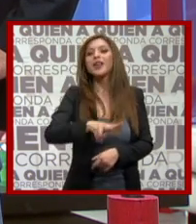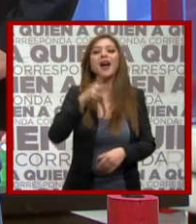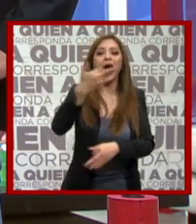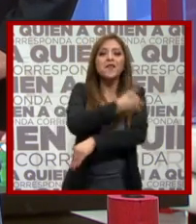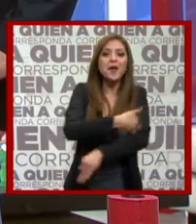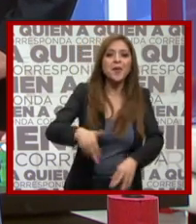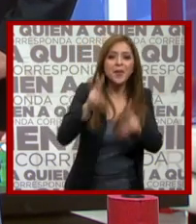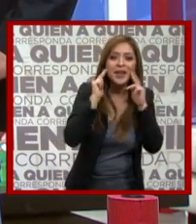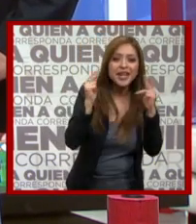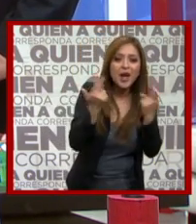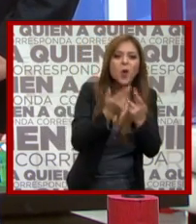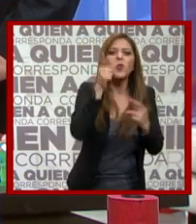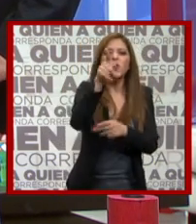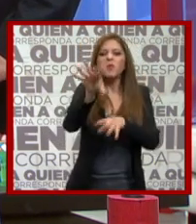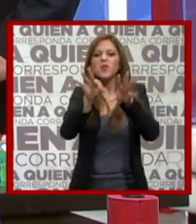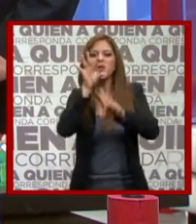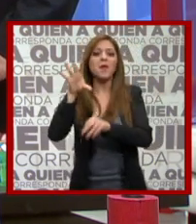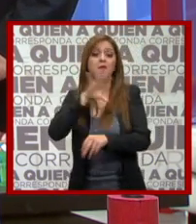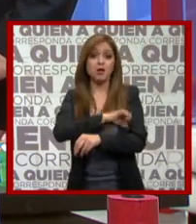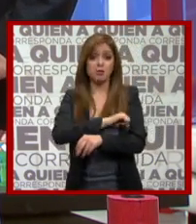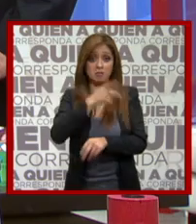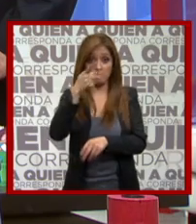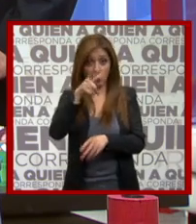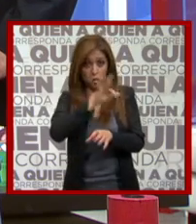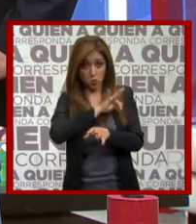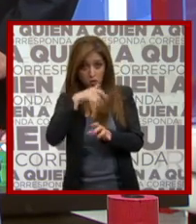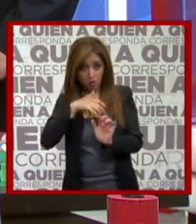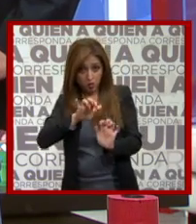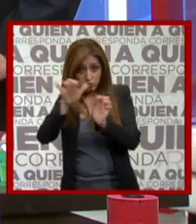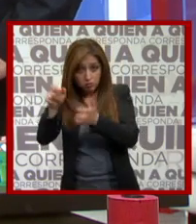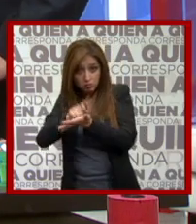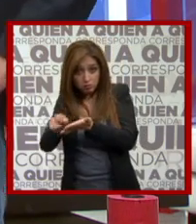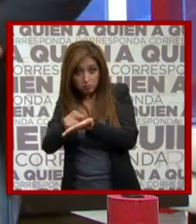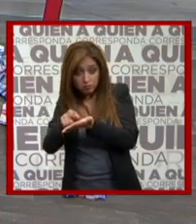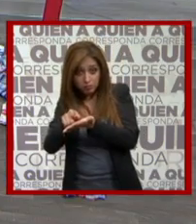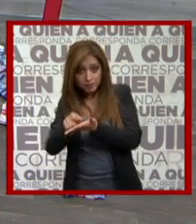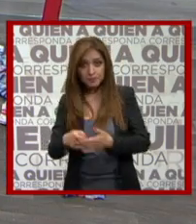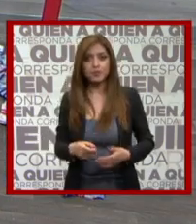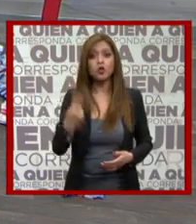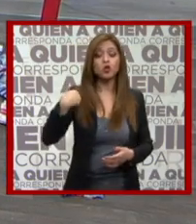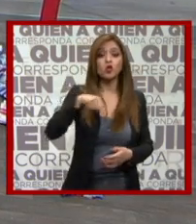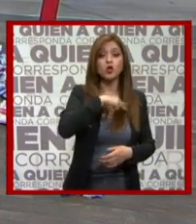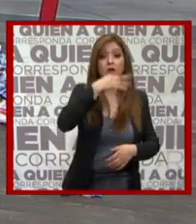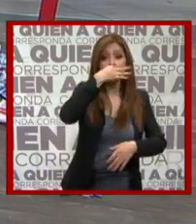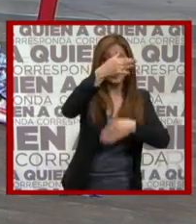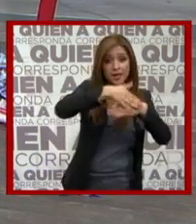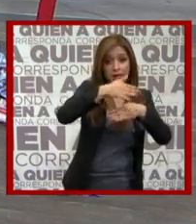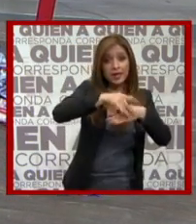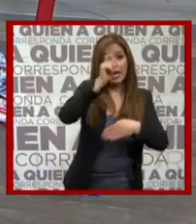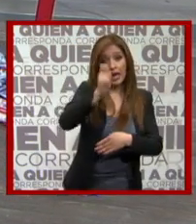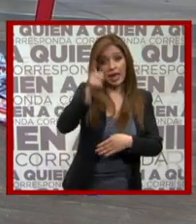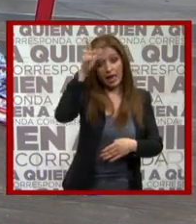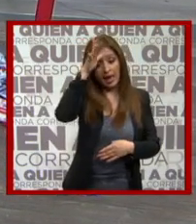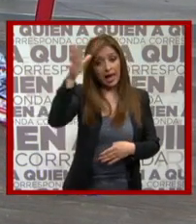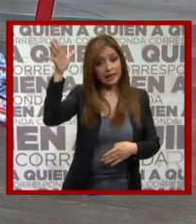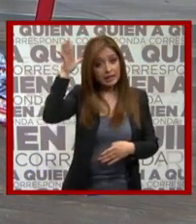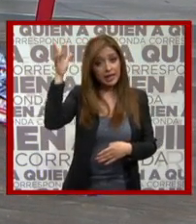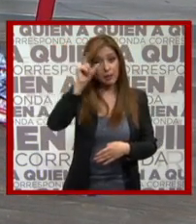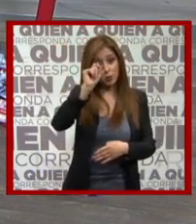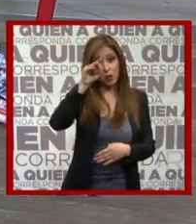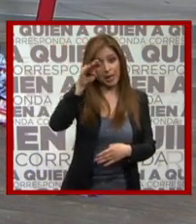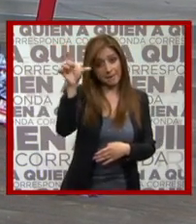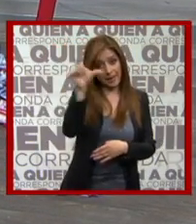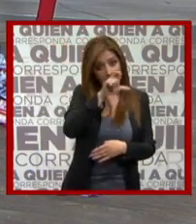familia, haga sus favoritos, y hay forma de inscribirse, o sea, yo puedo... Nosotros vamos a hacer la convocatoria a través de la página de Azteca también, ¿verdad? En